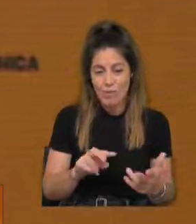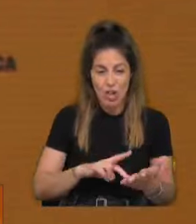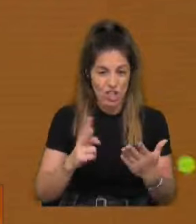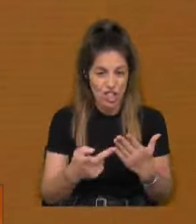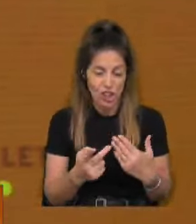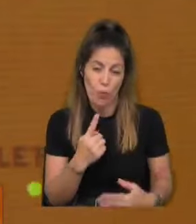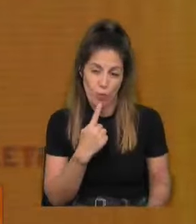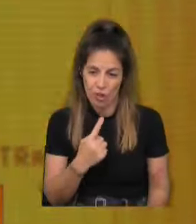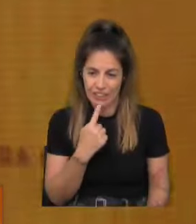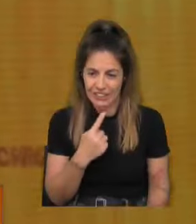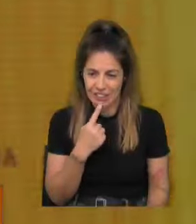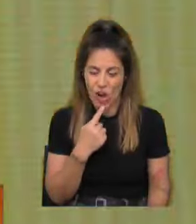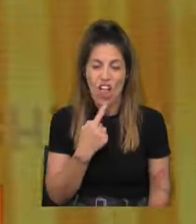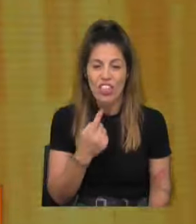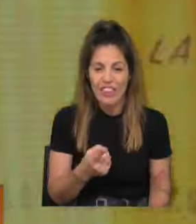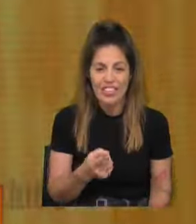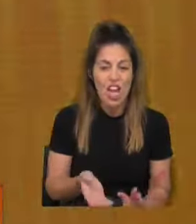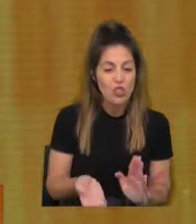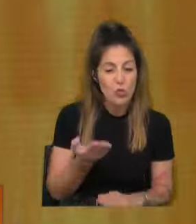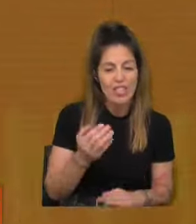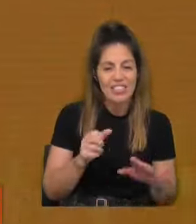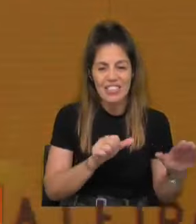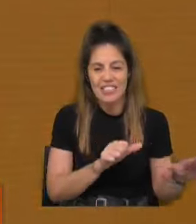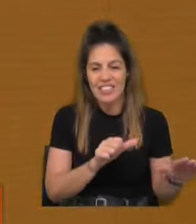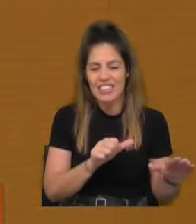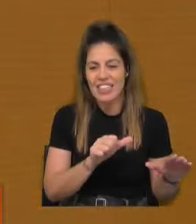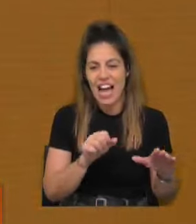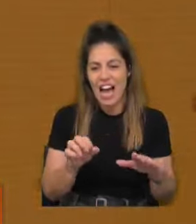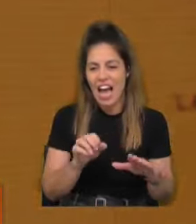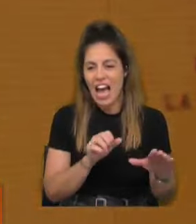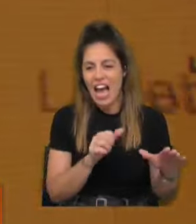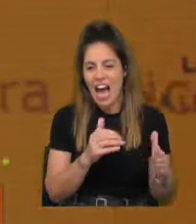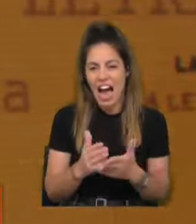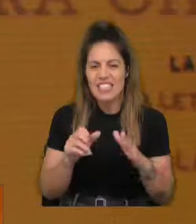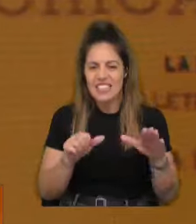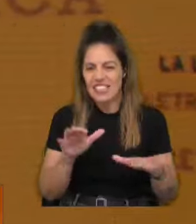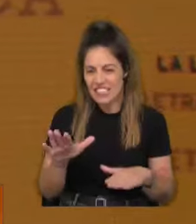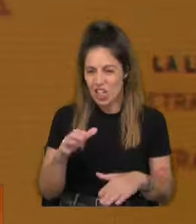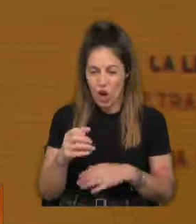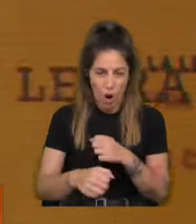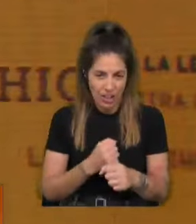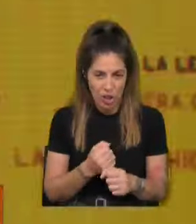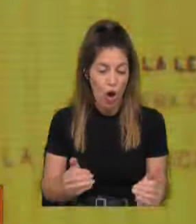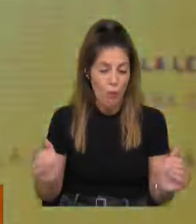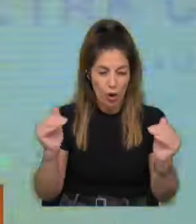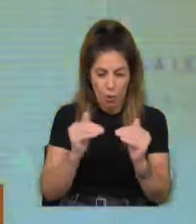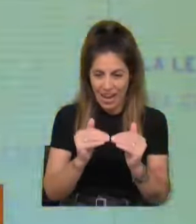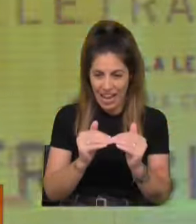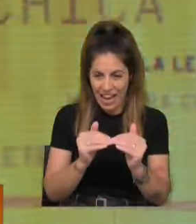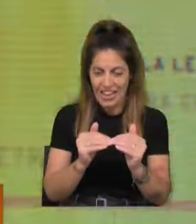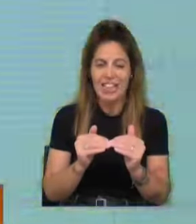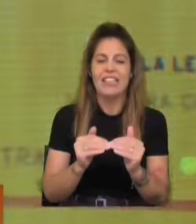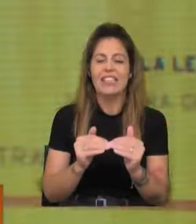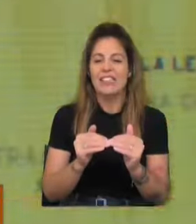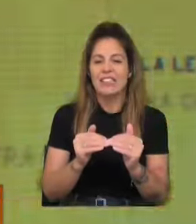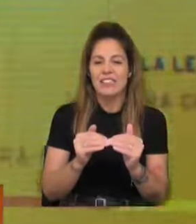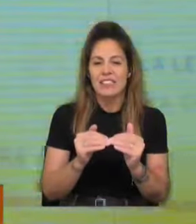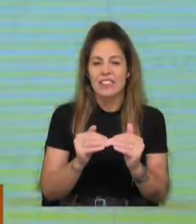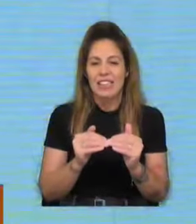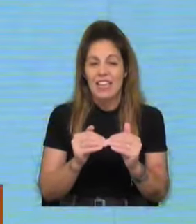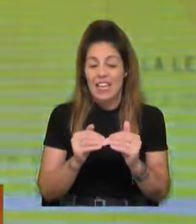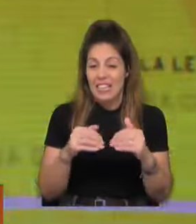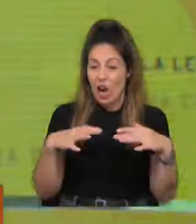dicen que tanto subir de 60 65 años la edad mínima como igualar la jubilación mínima al salario mínimo nacional sale